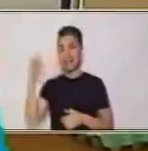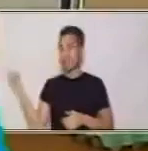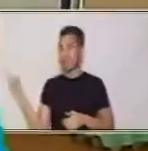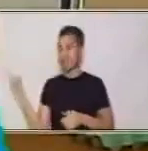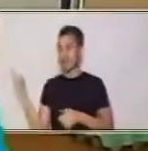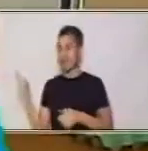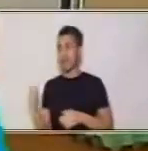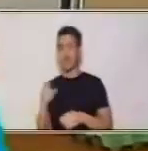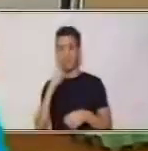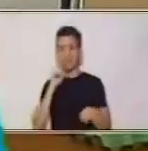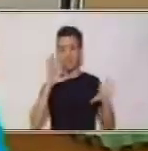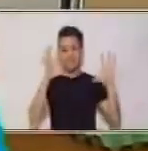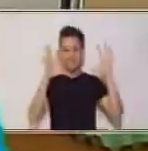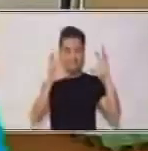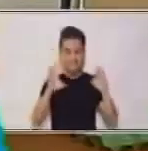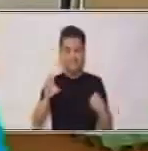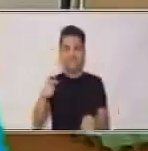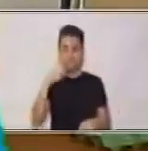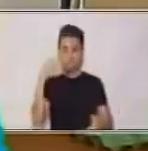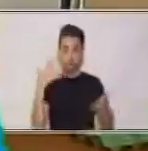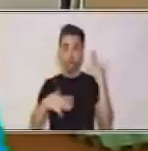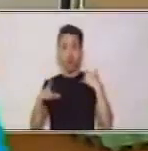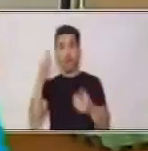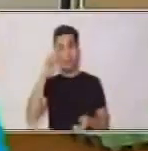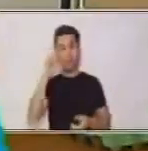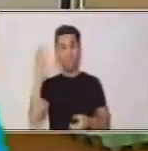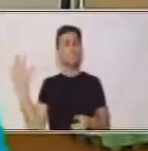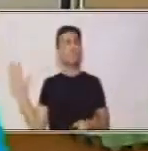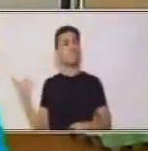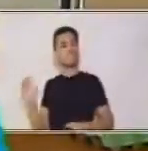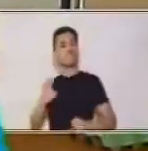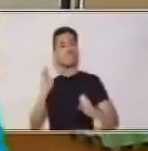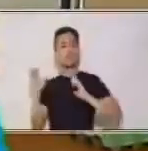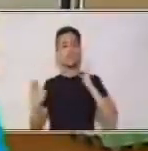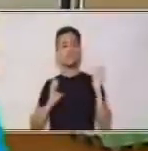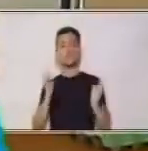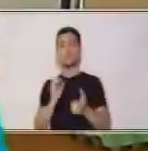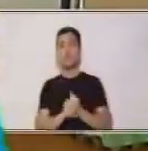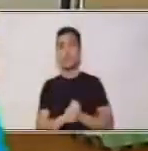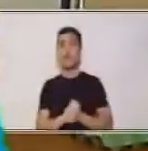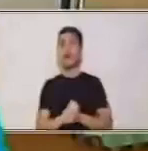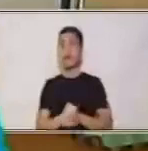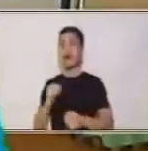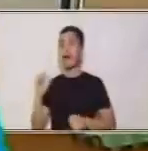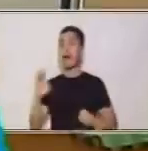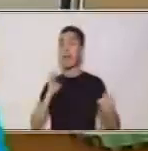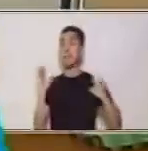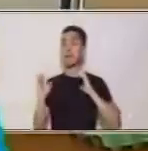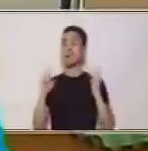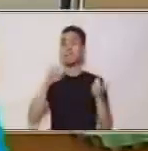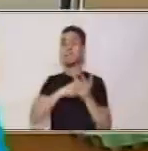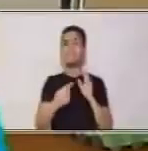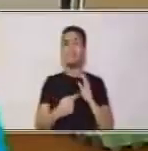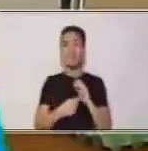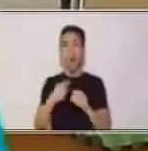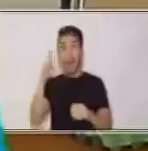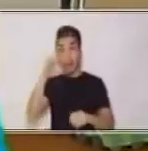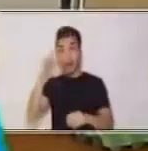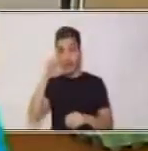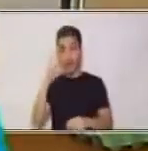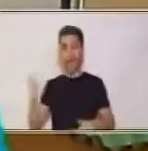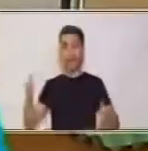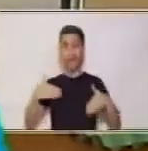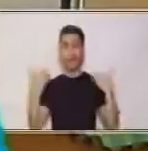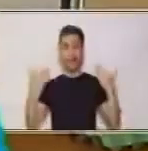¿Ustedes saben cuál es el color amarillo? ¿De qué emoción? El color amarillo es de la alegría. Sí, de la